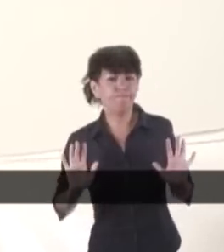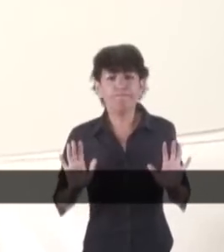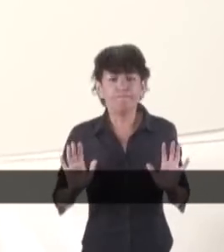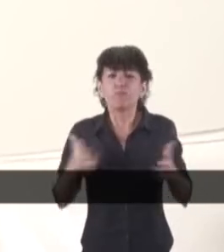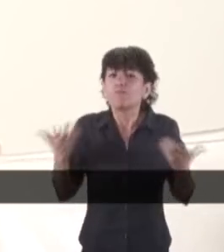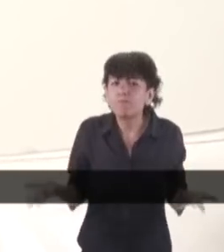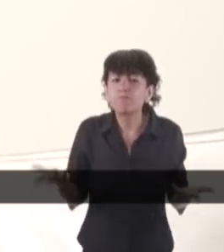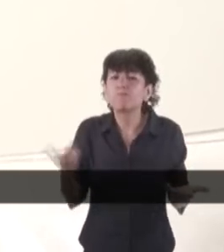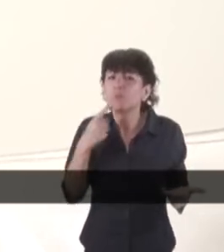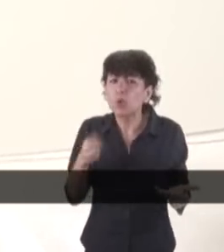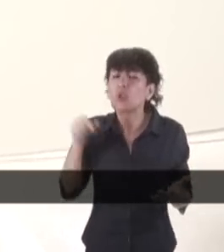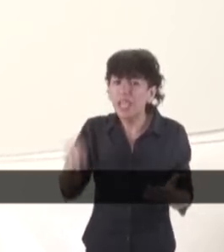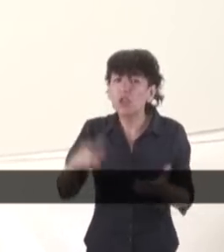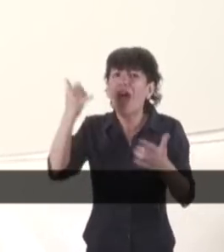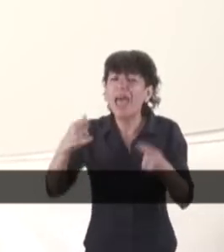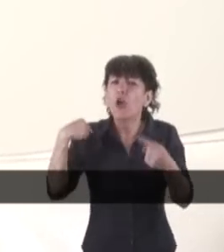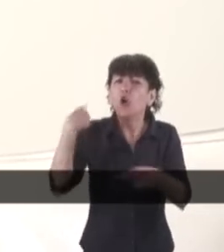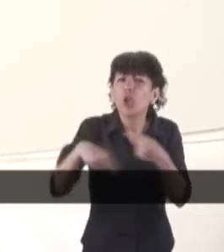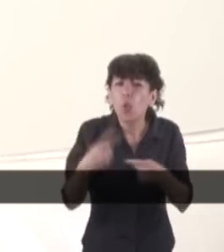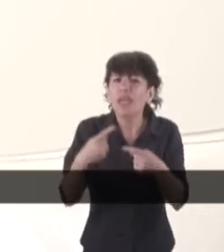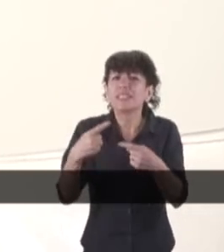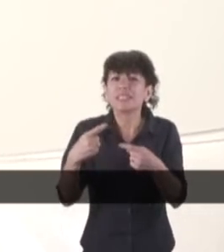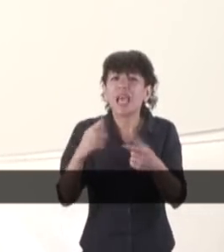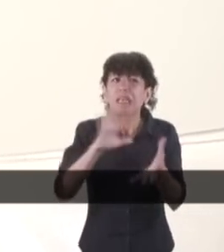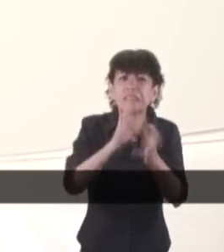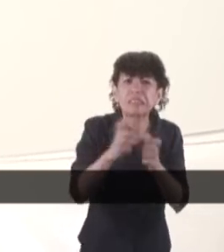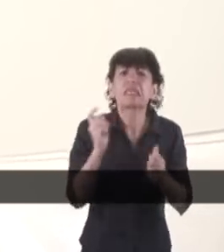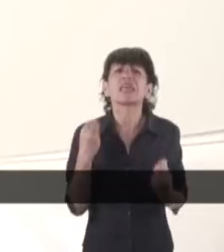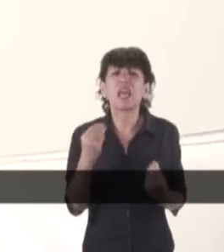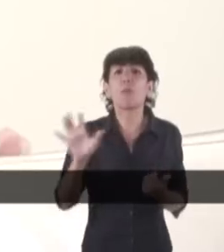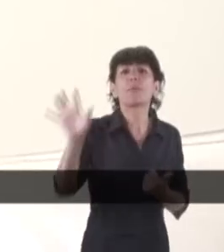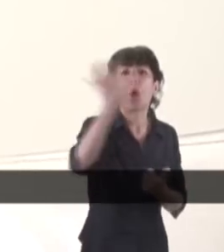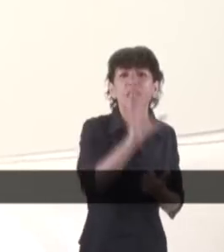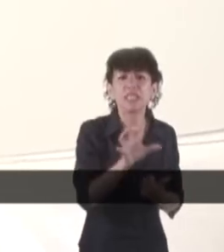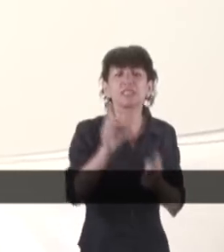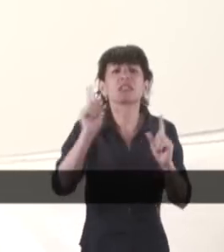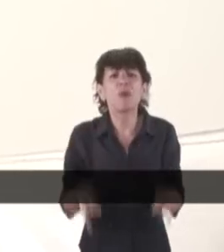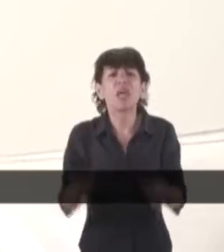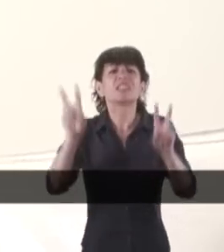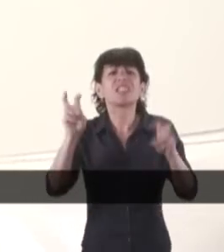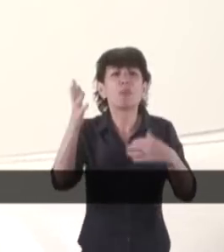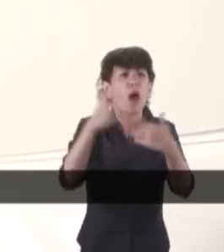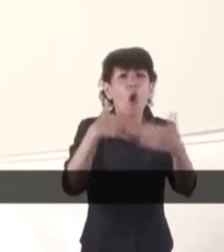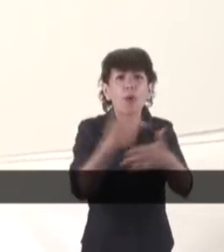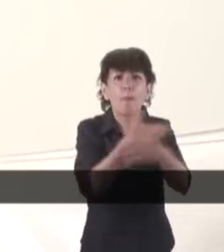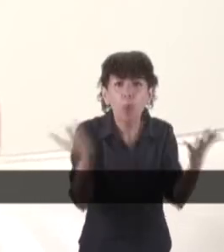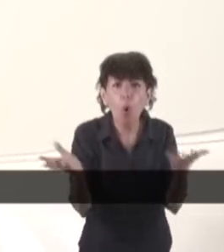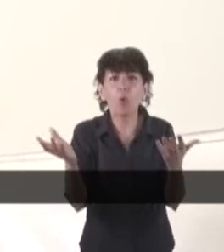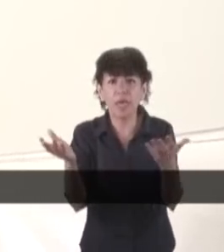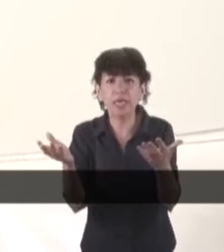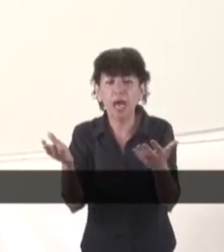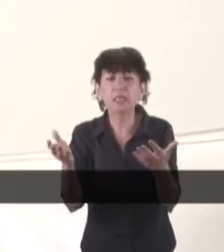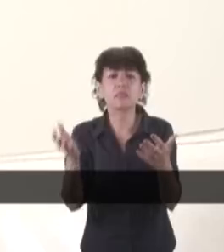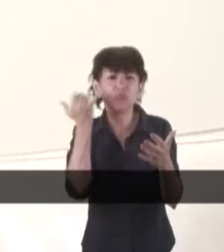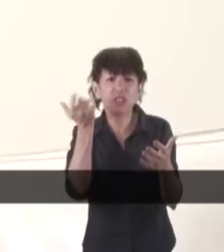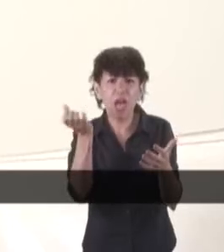al resto de las provincias? ¿Hay algún problema con respecto a las obras públicas que se están realizando y las que se van a realizar